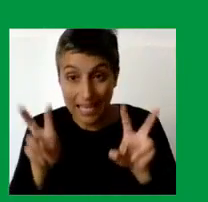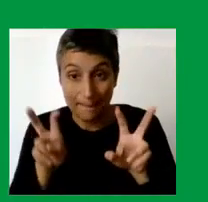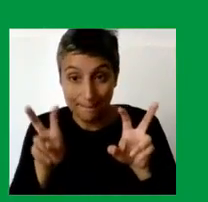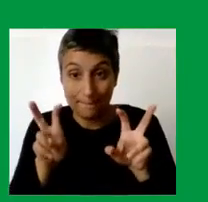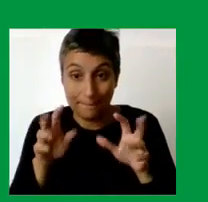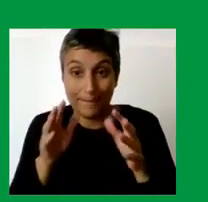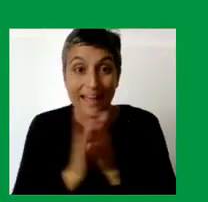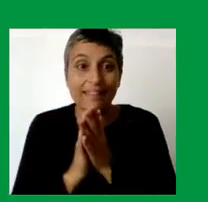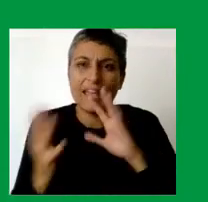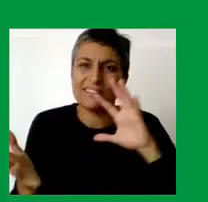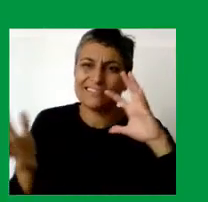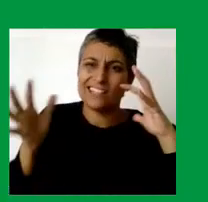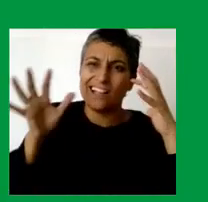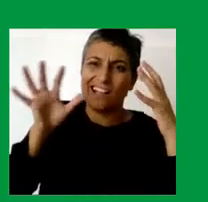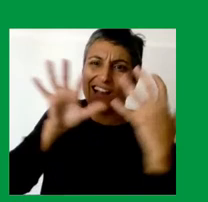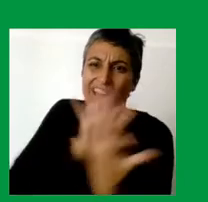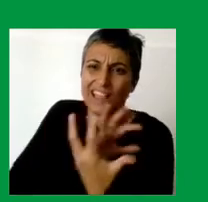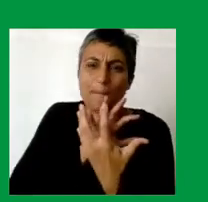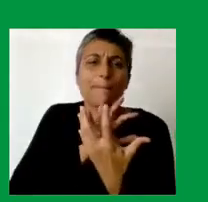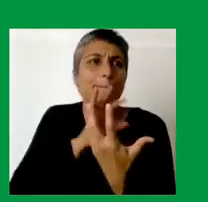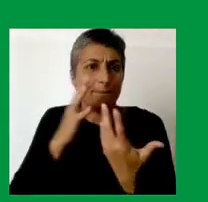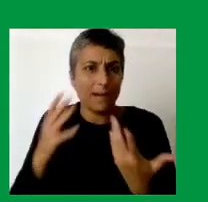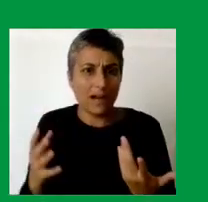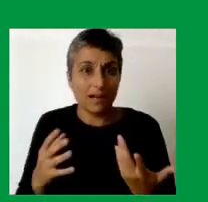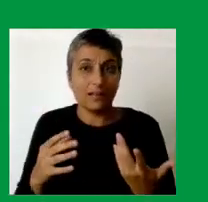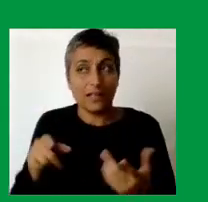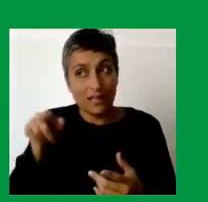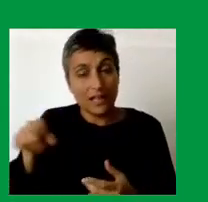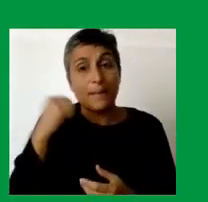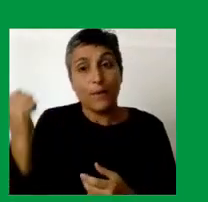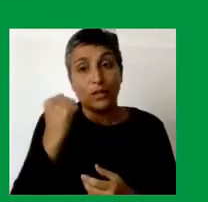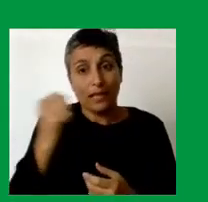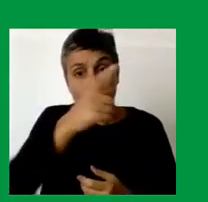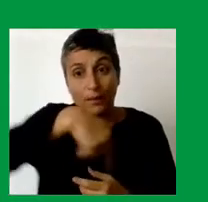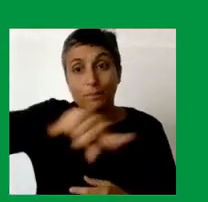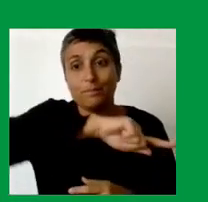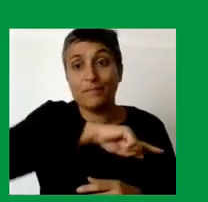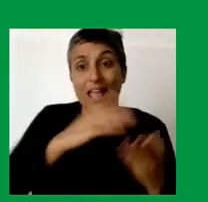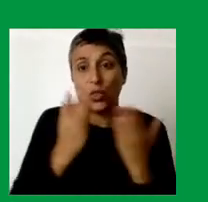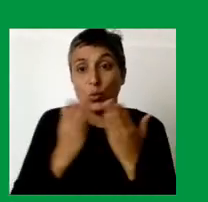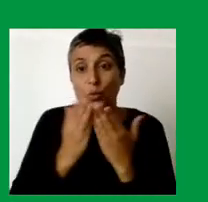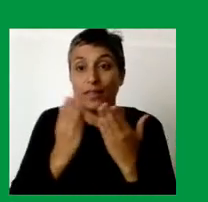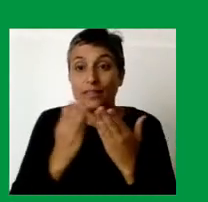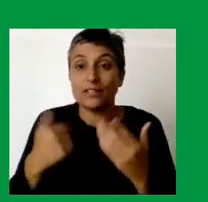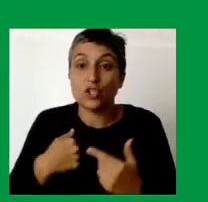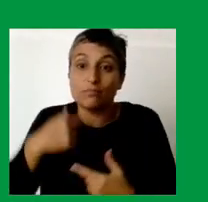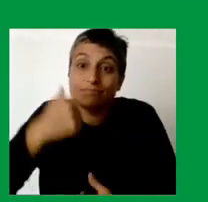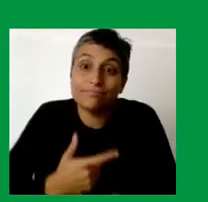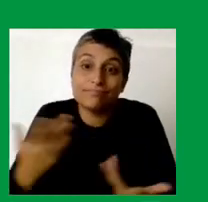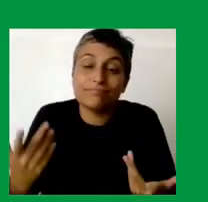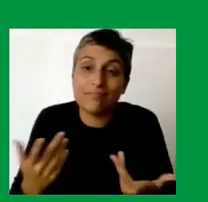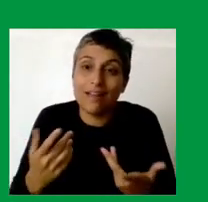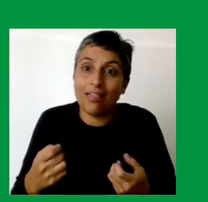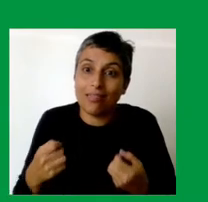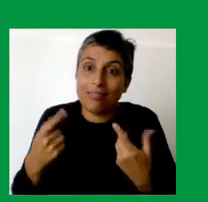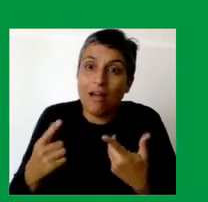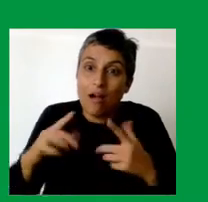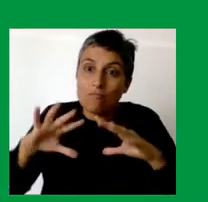aceleración del cambio climático, que es crucial para nuestros chicos, ¿no? Porque le estamos dejando, yo hablo por mí, un mundo